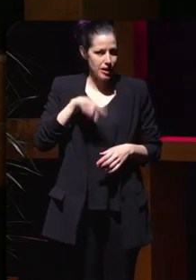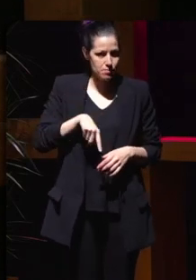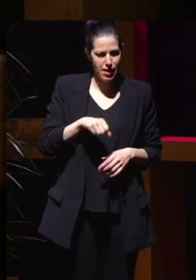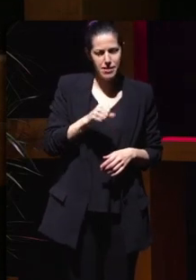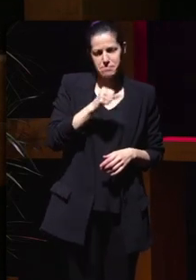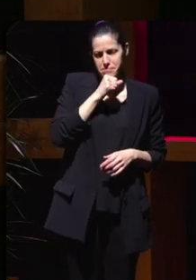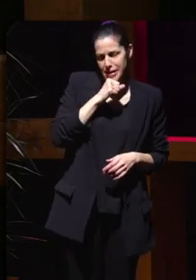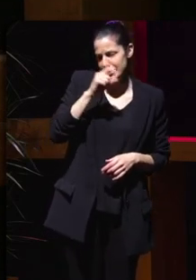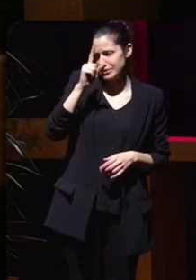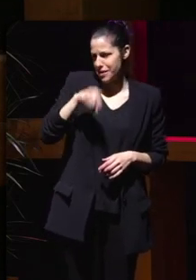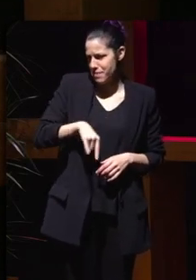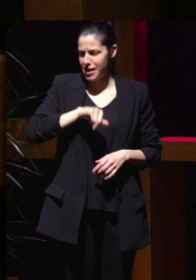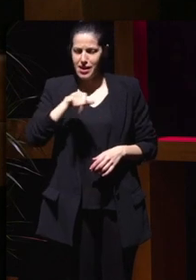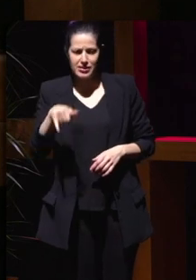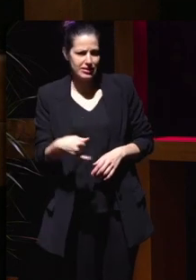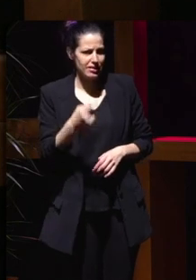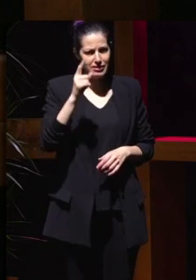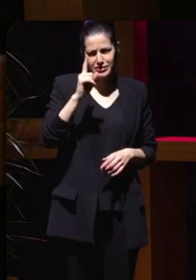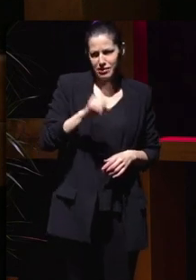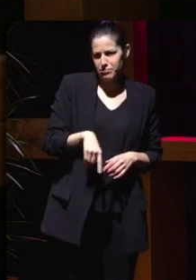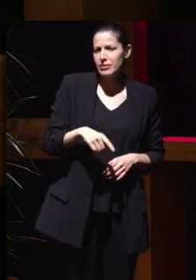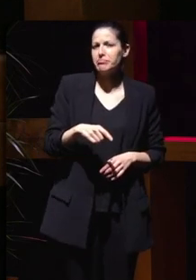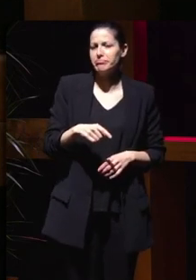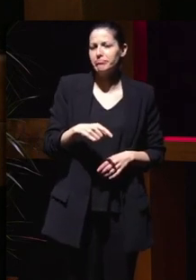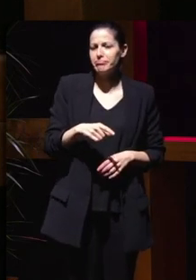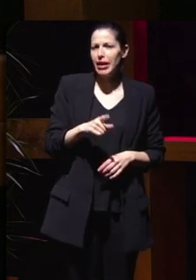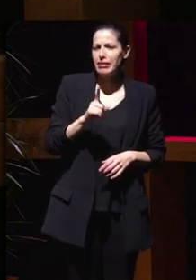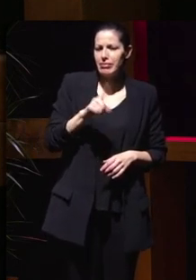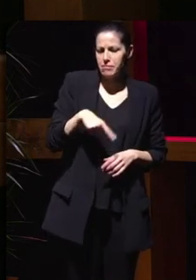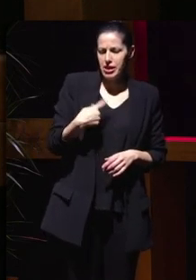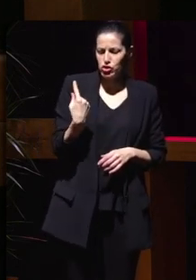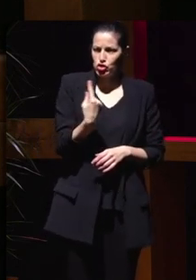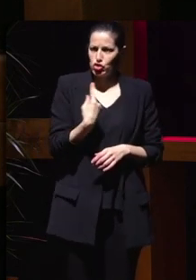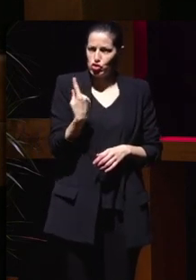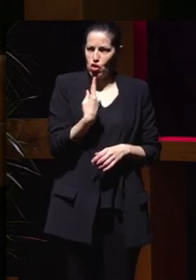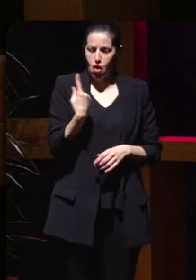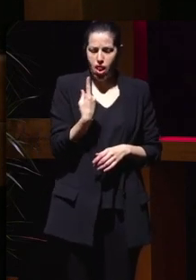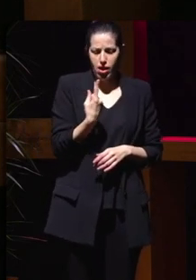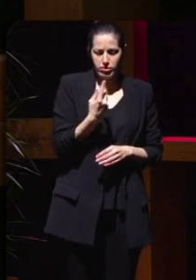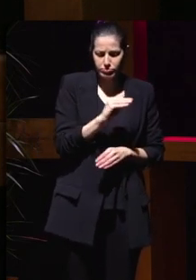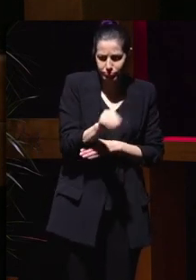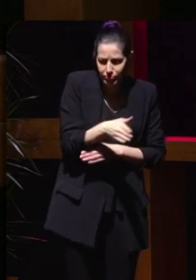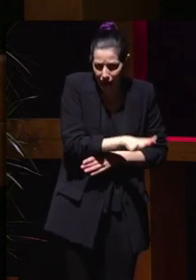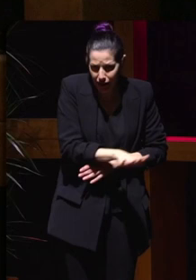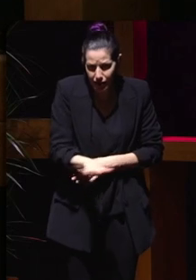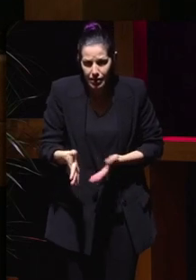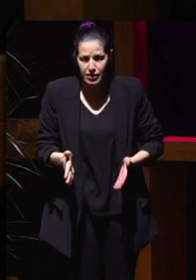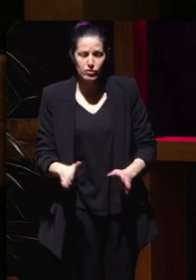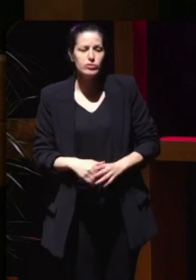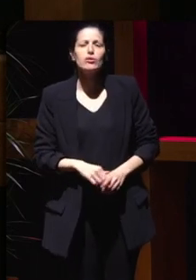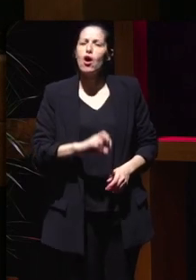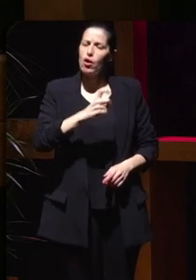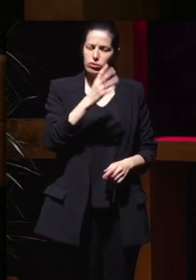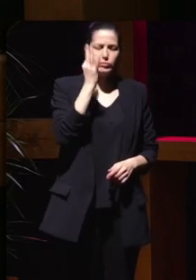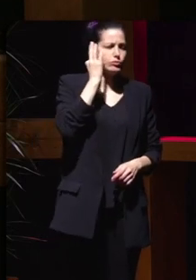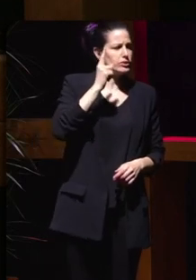ya estaban cansas y también criaban solas o casi solas y aparecieron también otras molleras que no eran nice pero